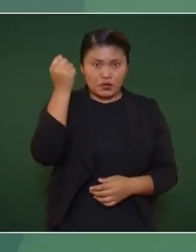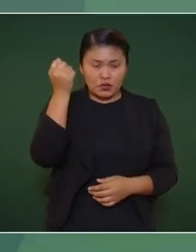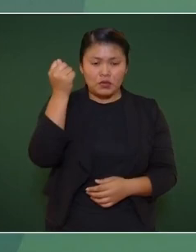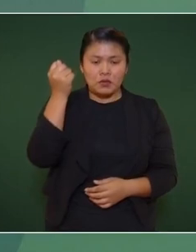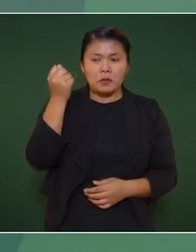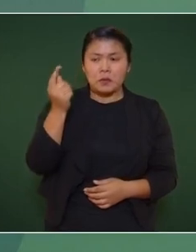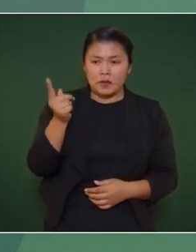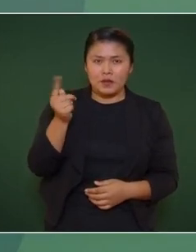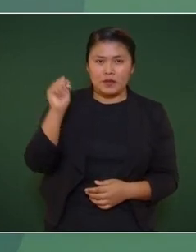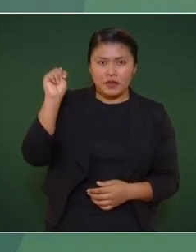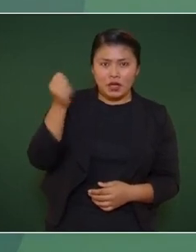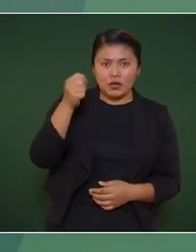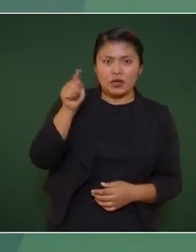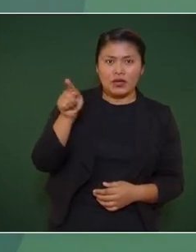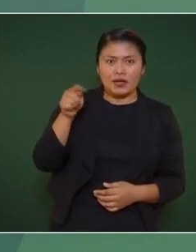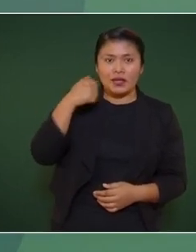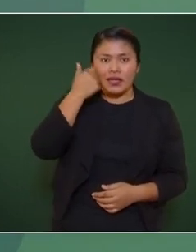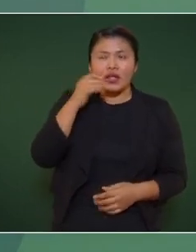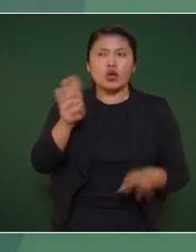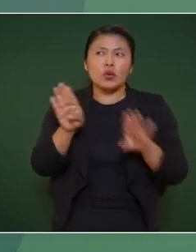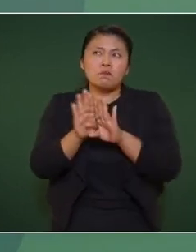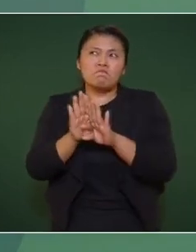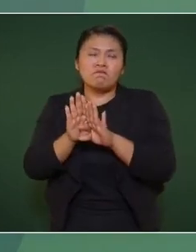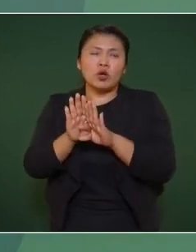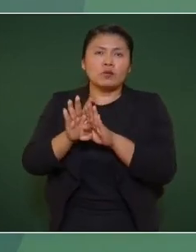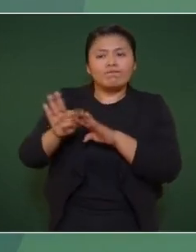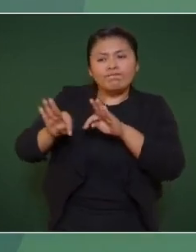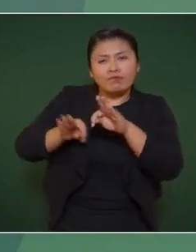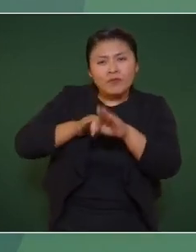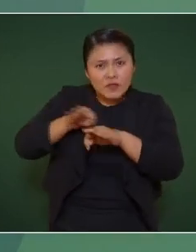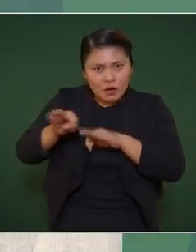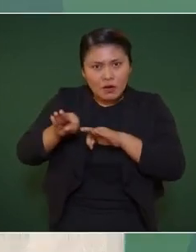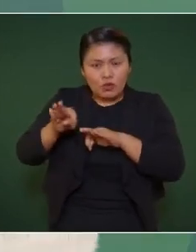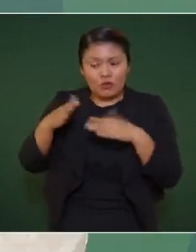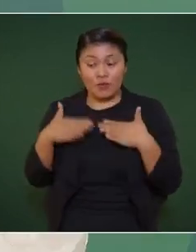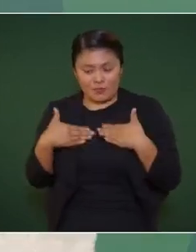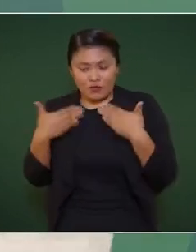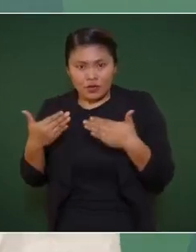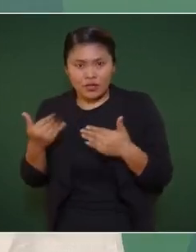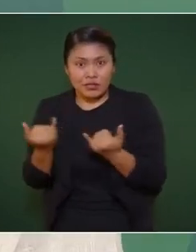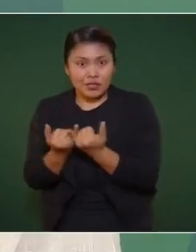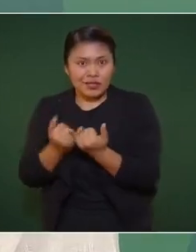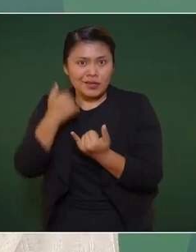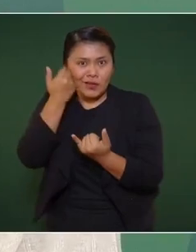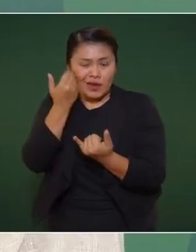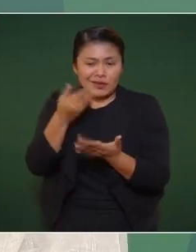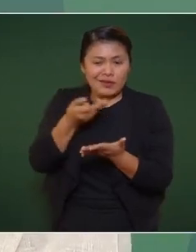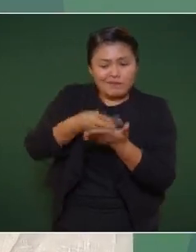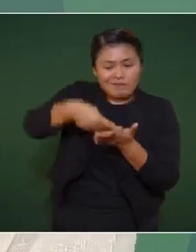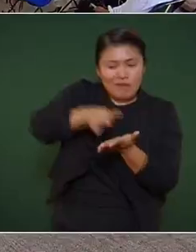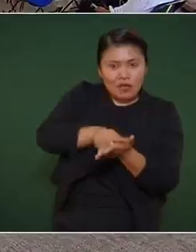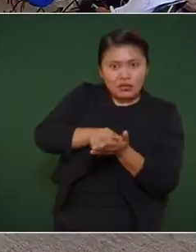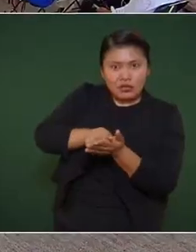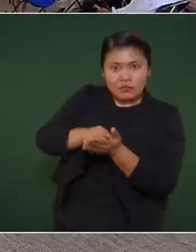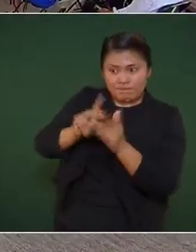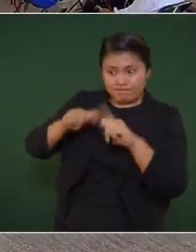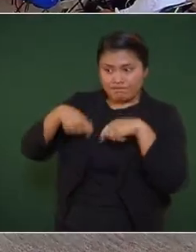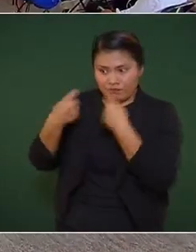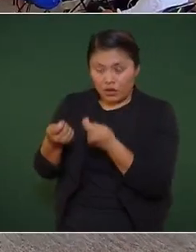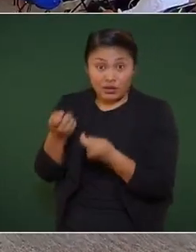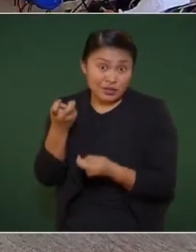trato de trabajadores de confianza también se les basifique. Eso es, ¿verdad? Básicamente. Sí.